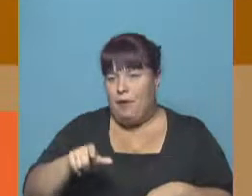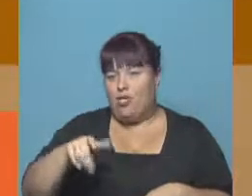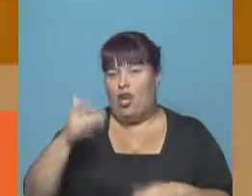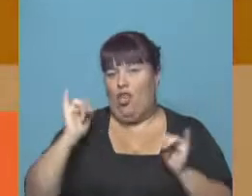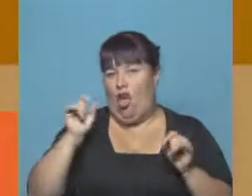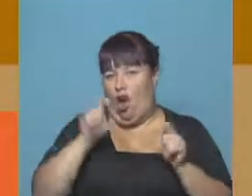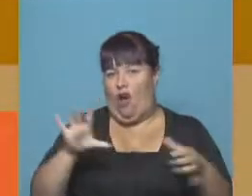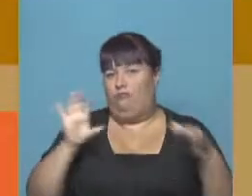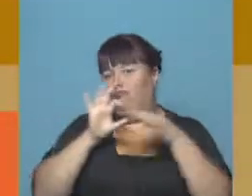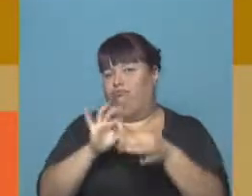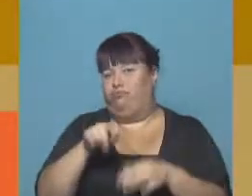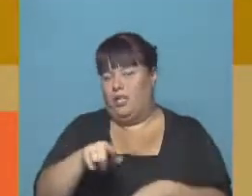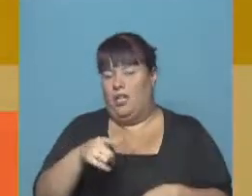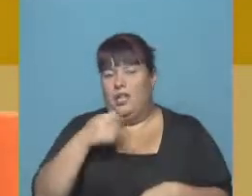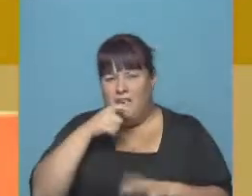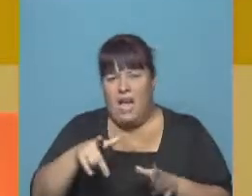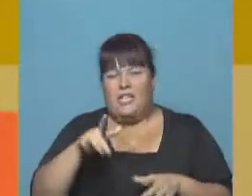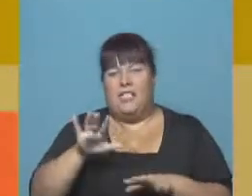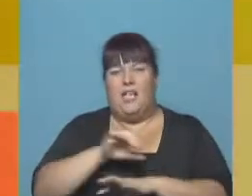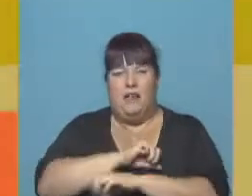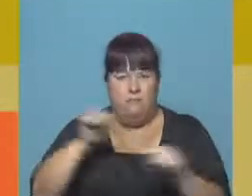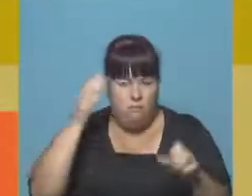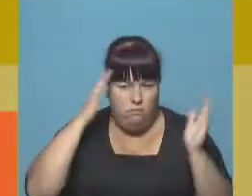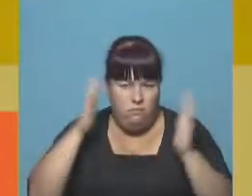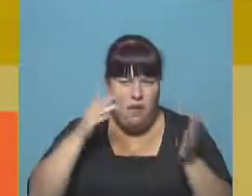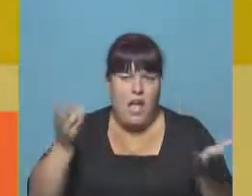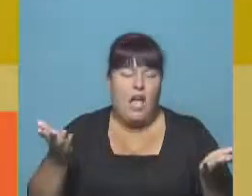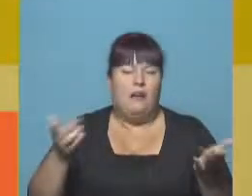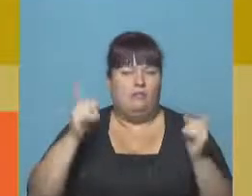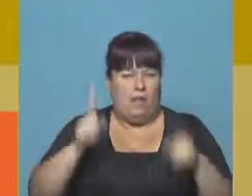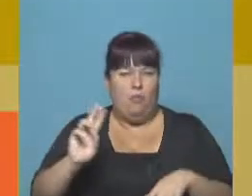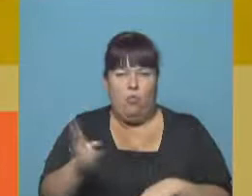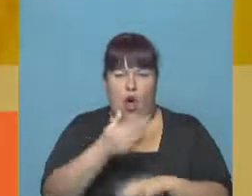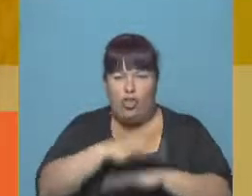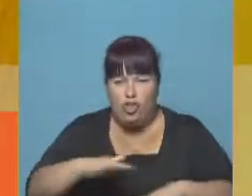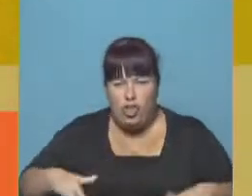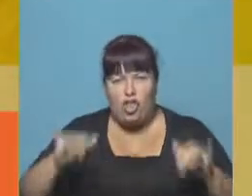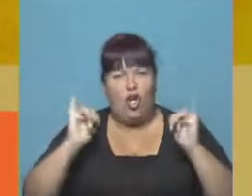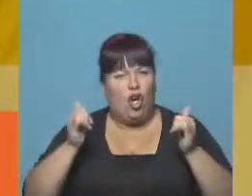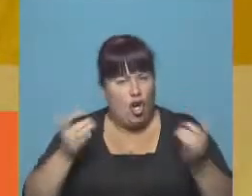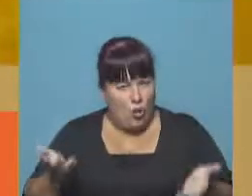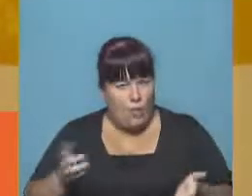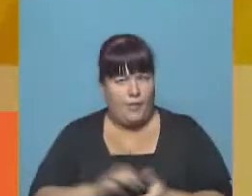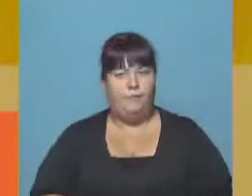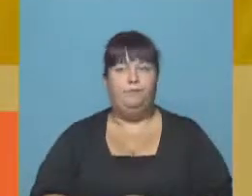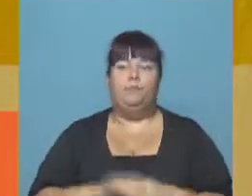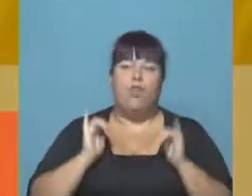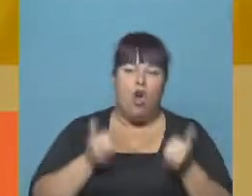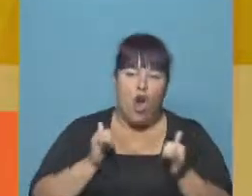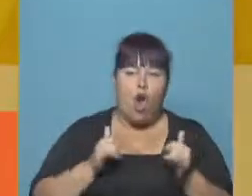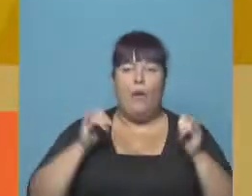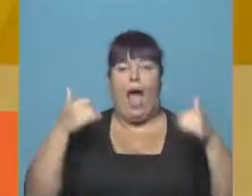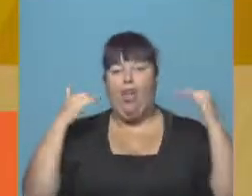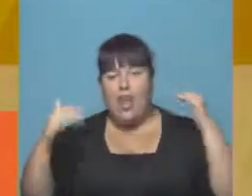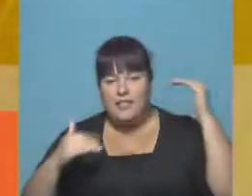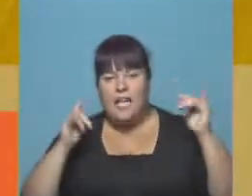los jóvenes, y que se haya dado este duro golpe habiendo muerto niños y adolescentes, ¿no? Jóvenes,